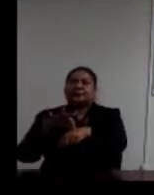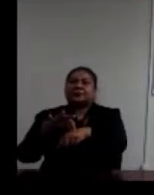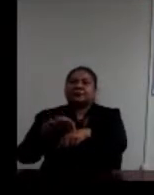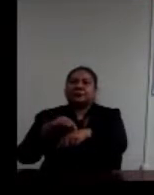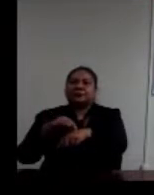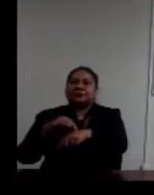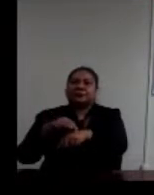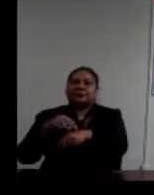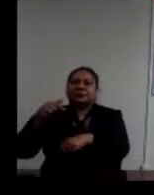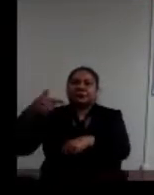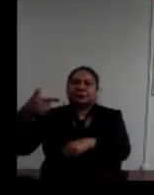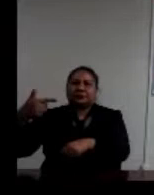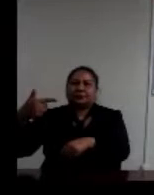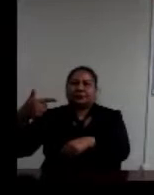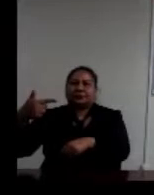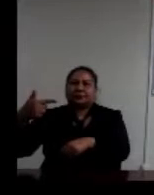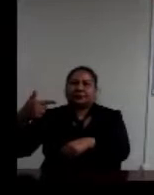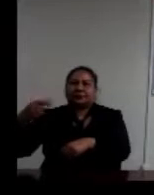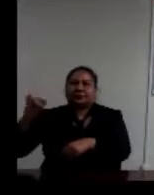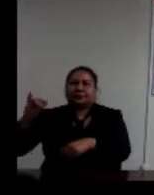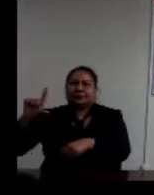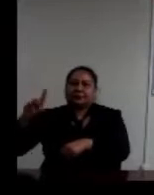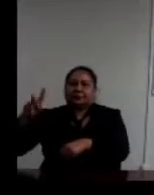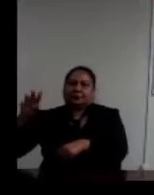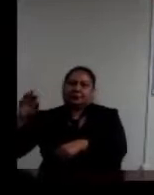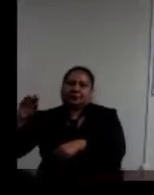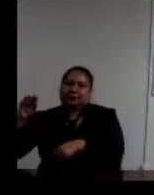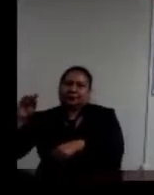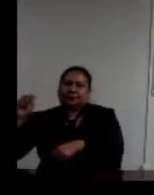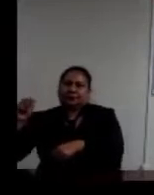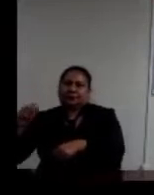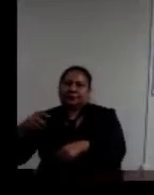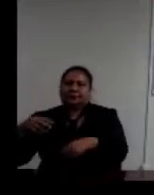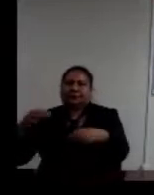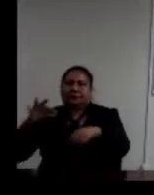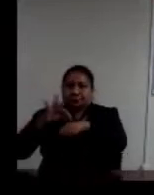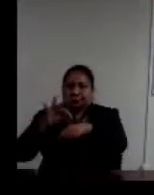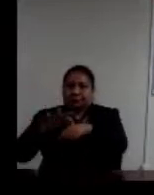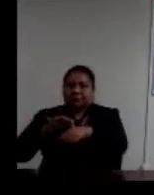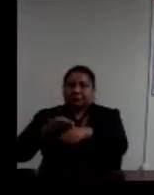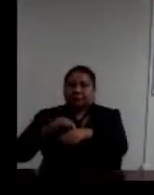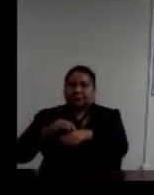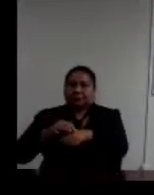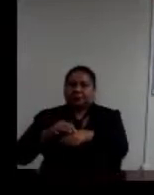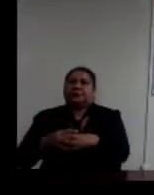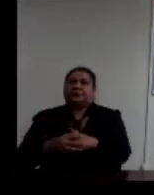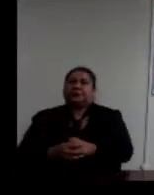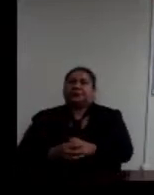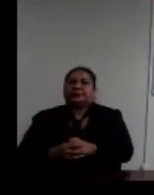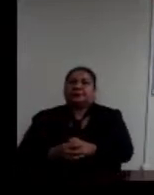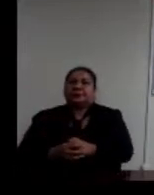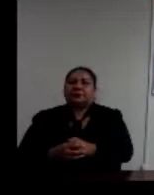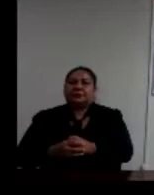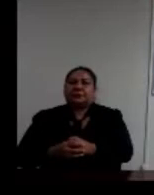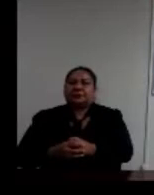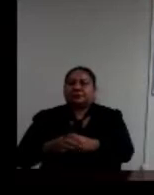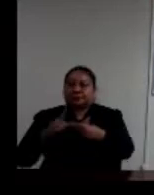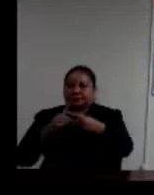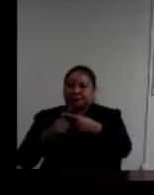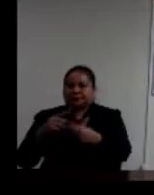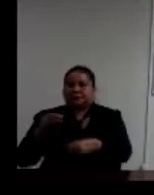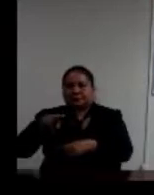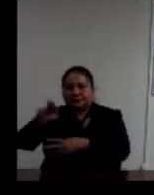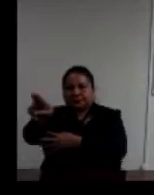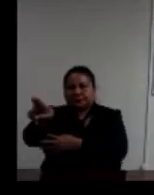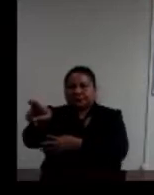doctor Gilberto González Mellado, médico psiquiatra en el Hospital Psiquiátrico Cruz del Norte, avalada